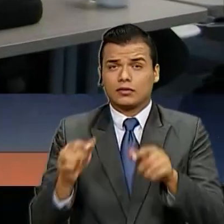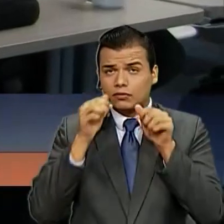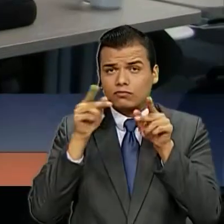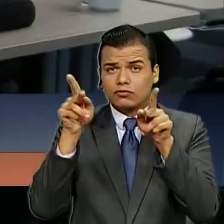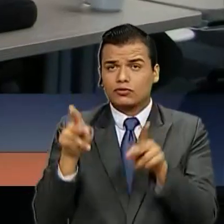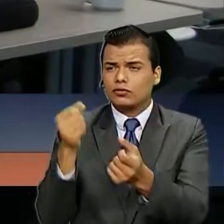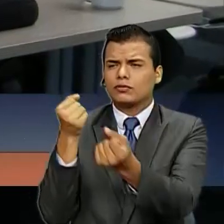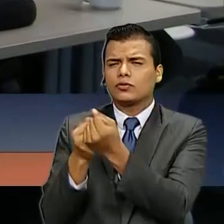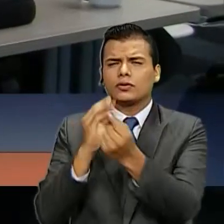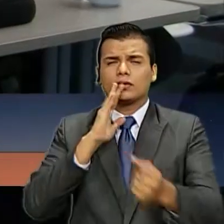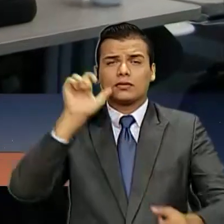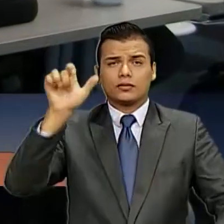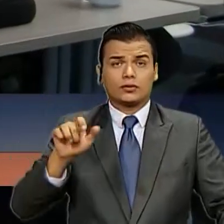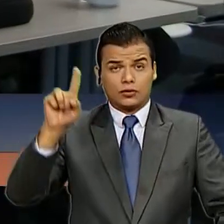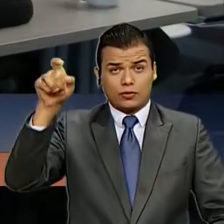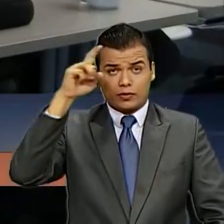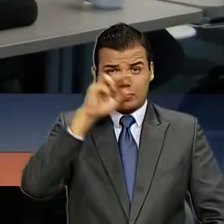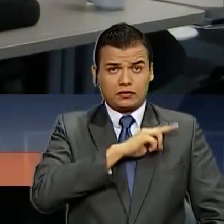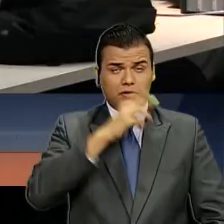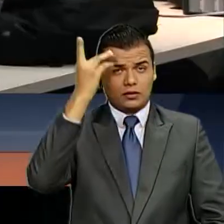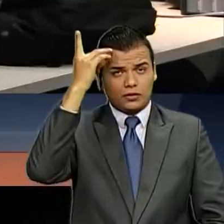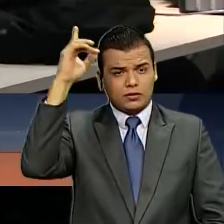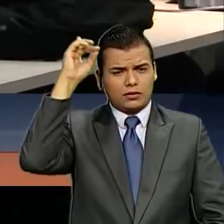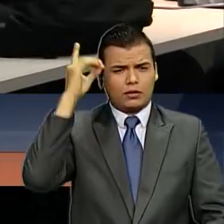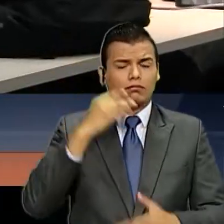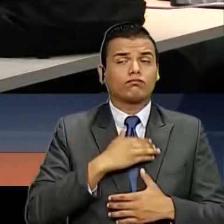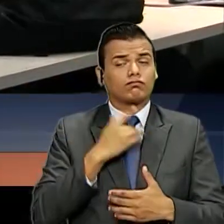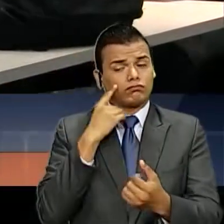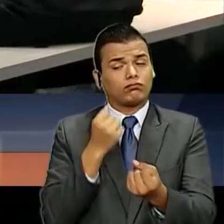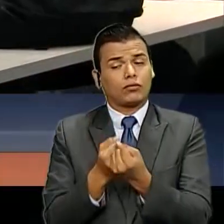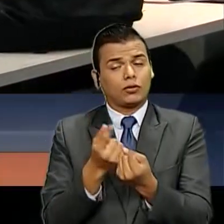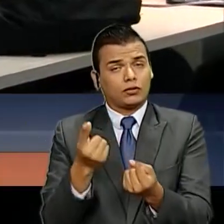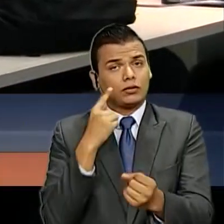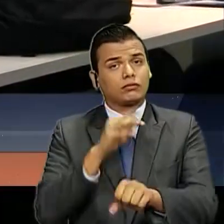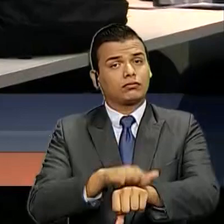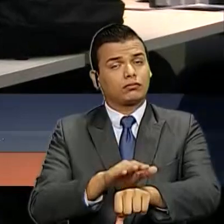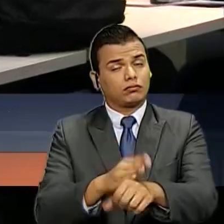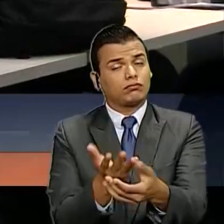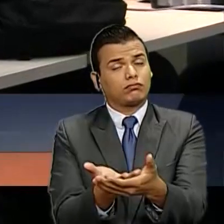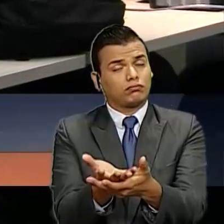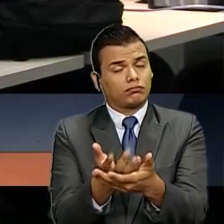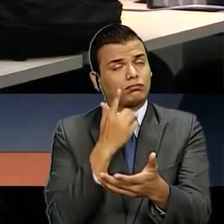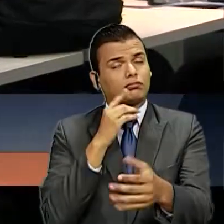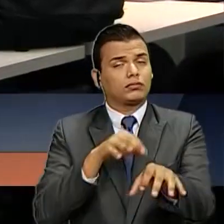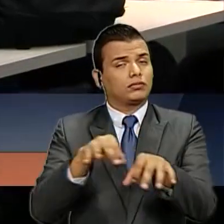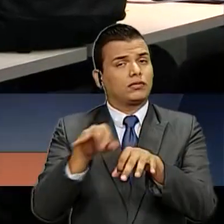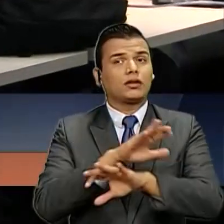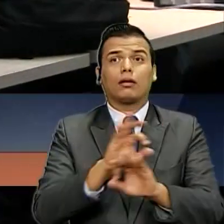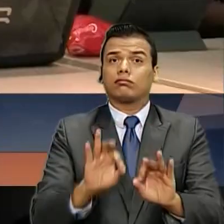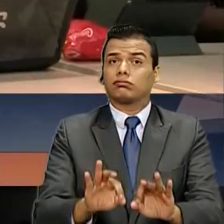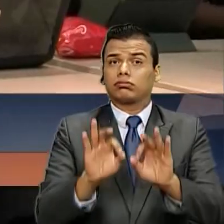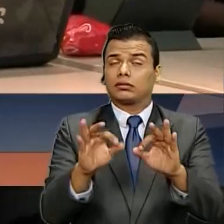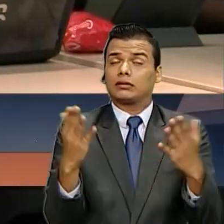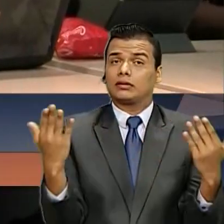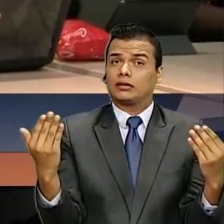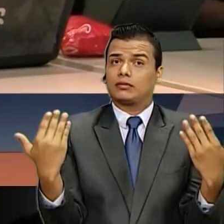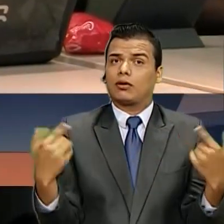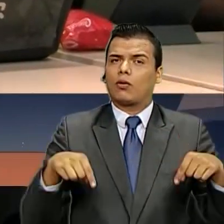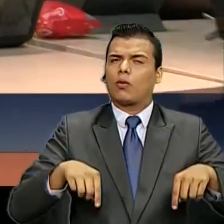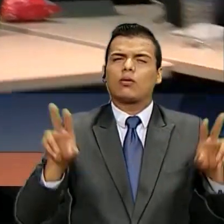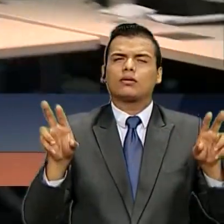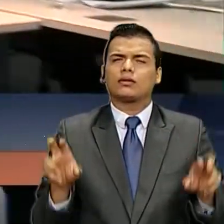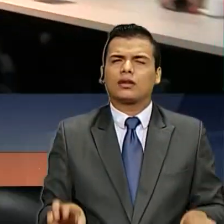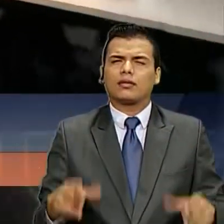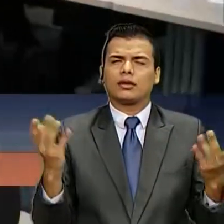del Valle, Dilian Francisca Toro, con un aporte fundamental a su desarrollo. Hoy se abordaron temas de territorio, vivienda